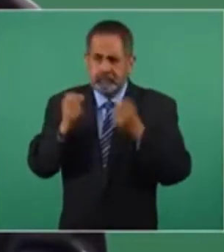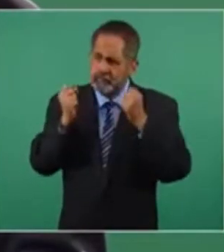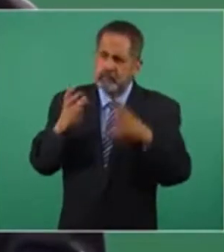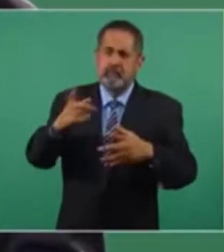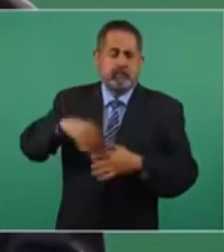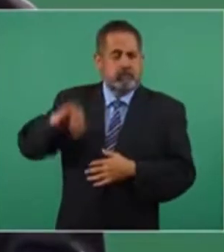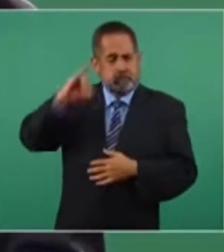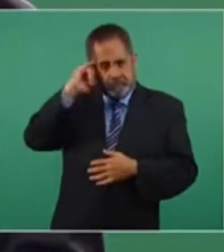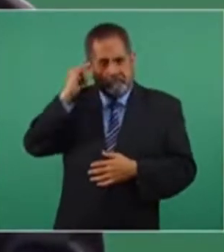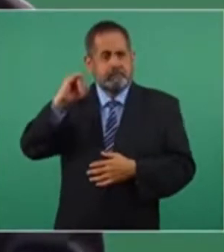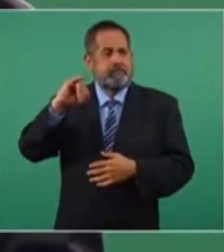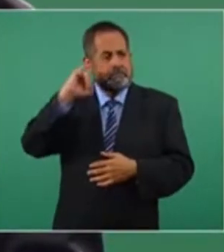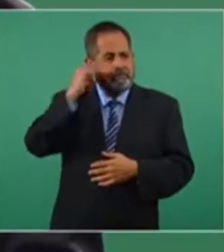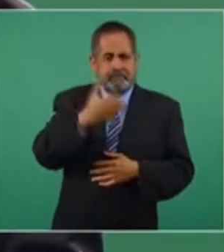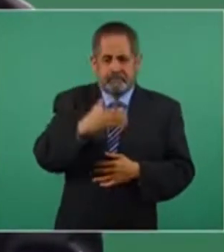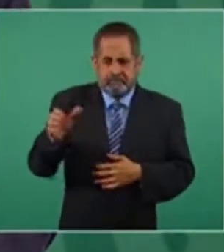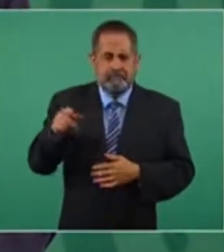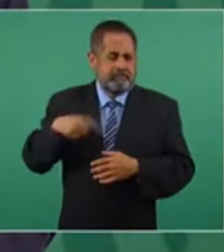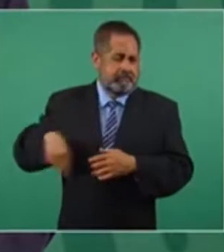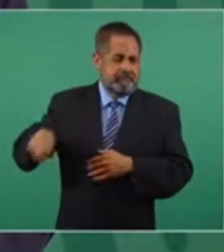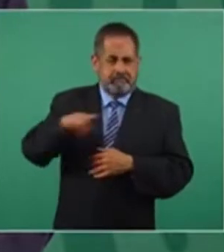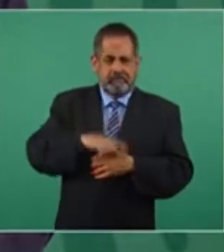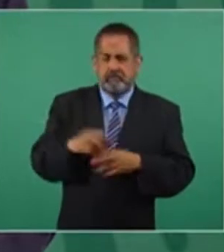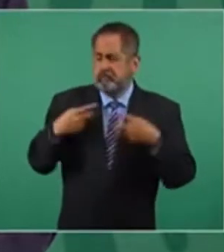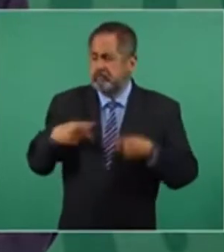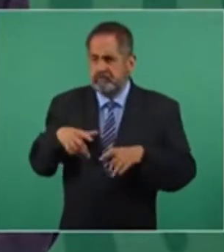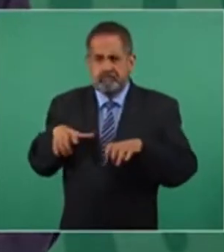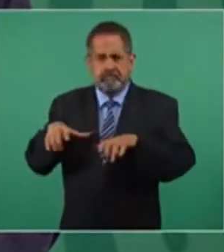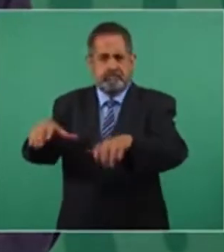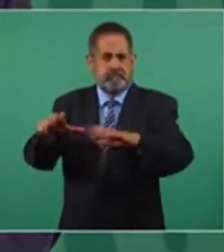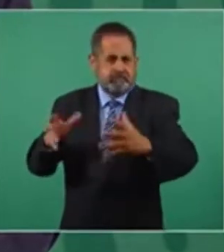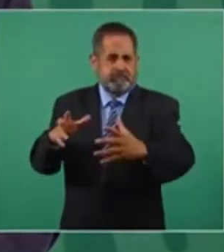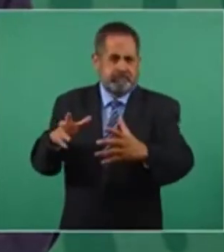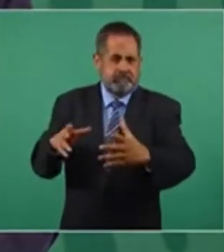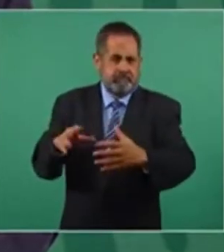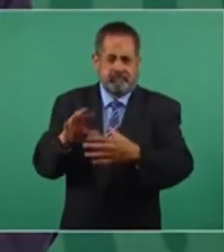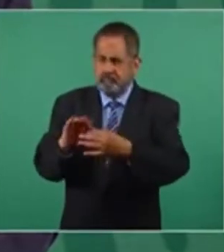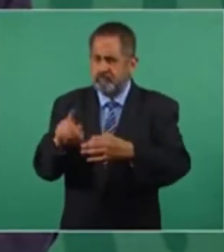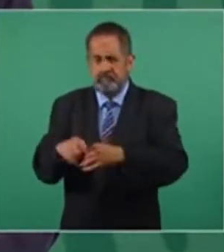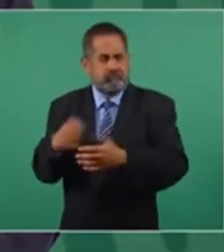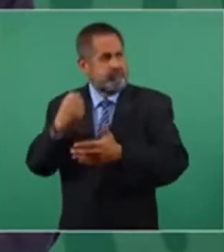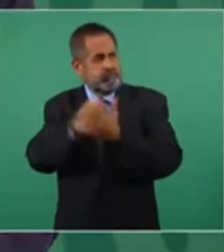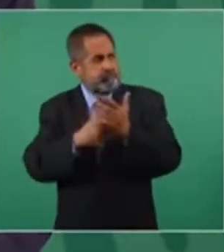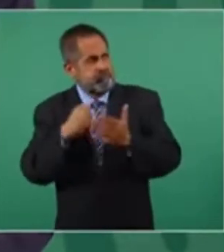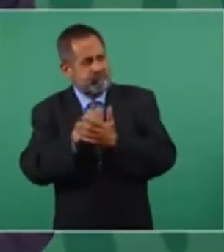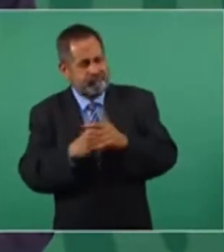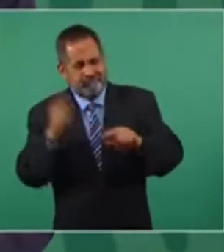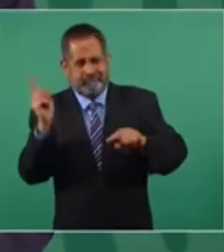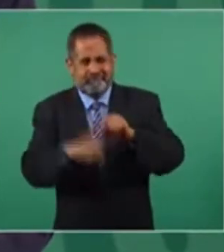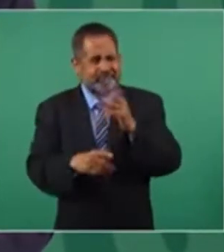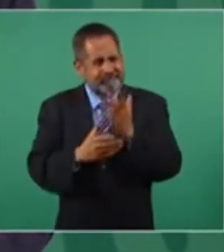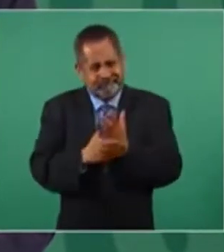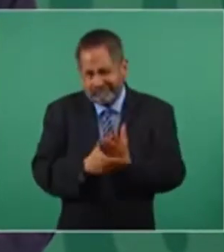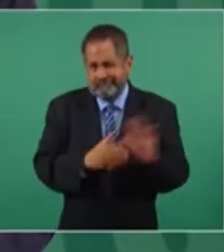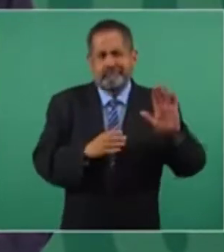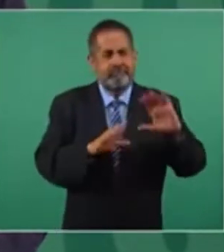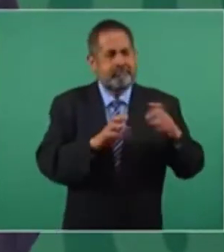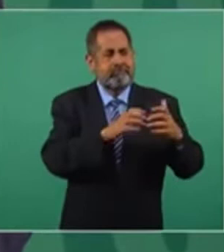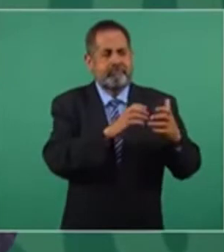indígenas, campesinos, gente del pueblo, que luchó contra la oligarquía